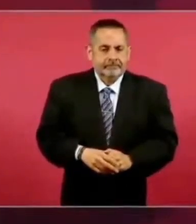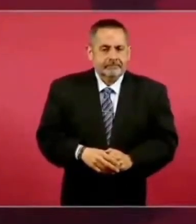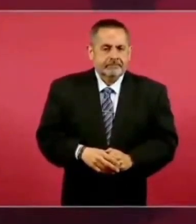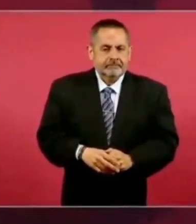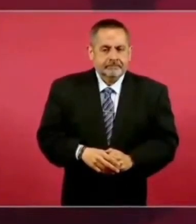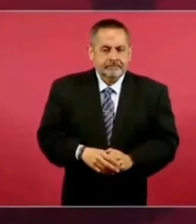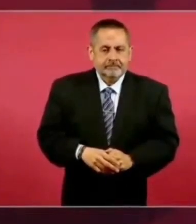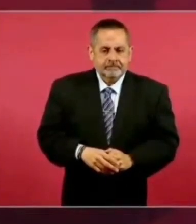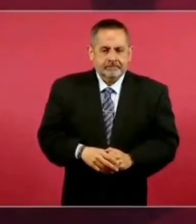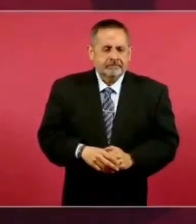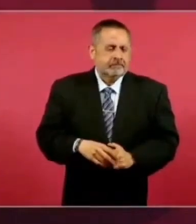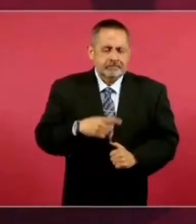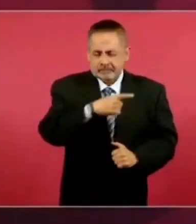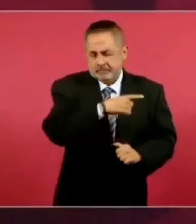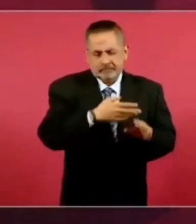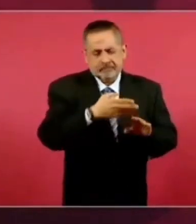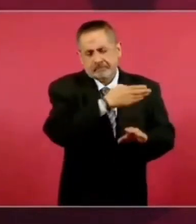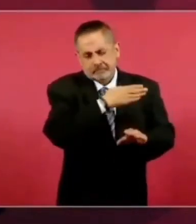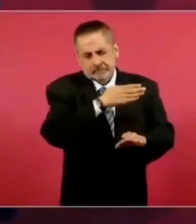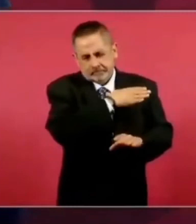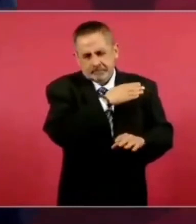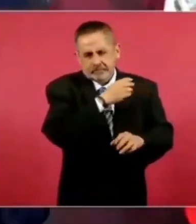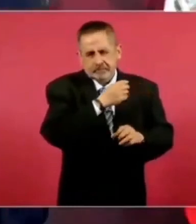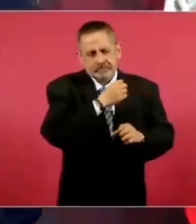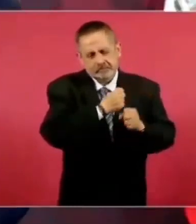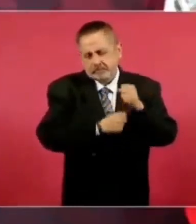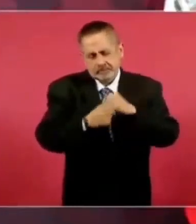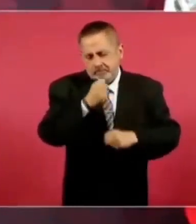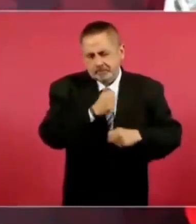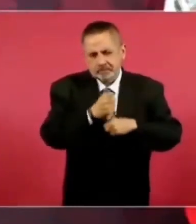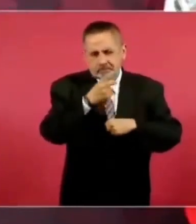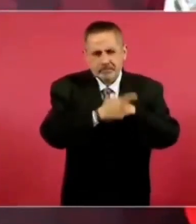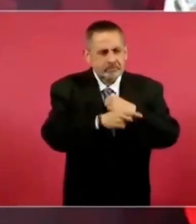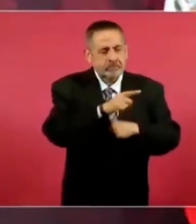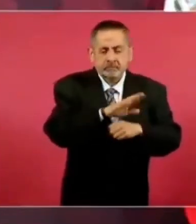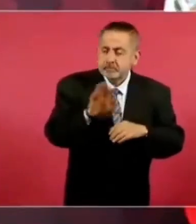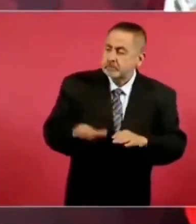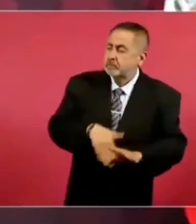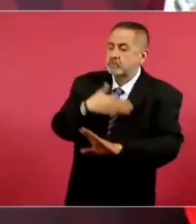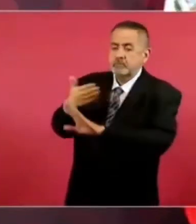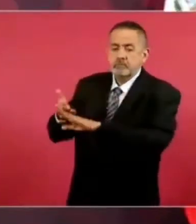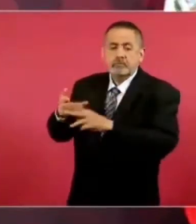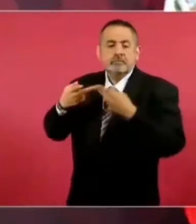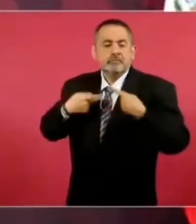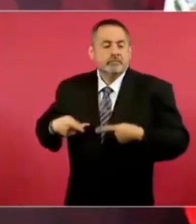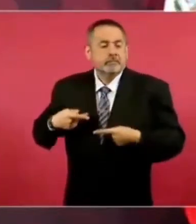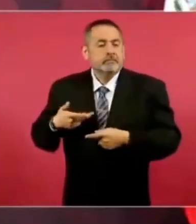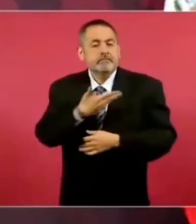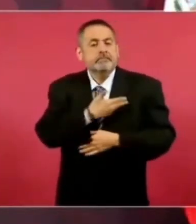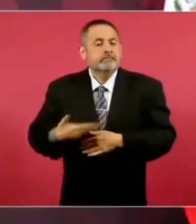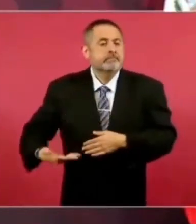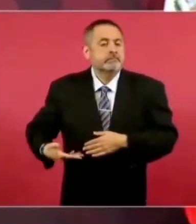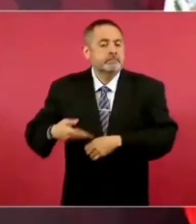Le hicieron muchísimo daño al presidente Madero.